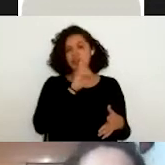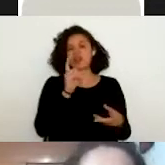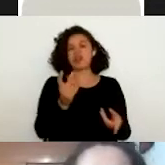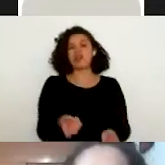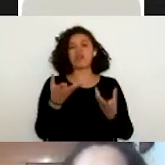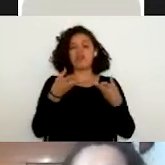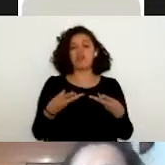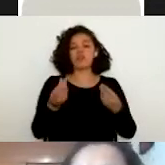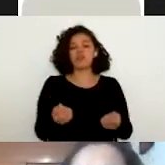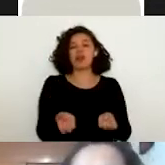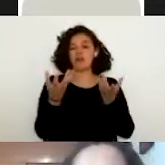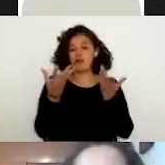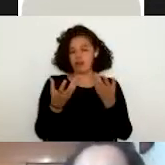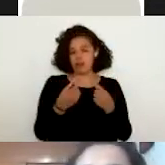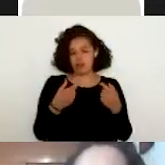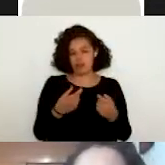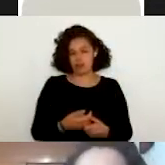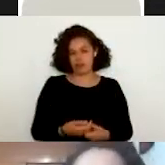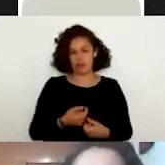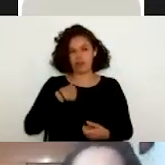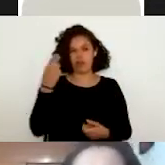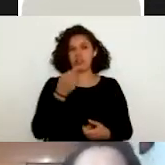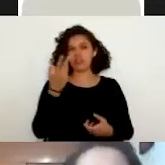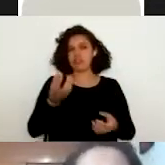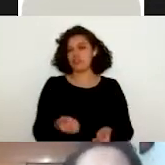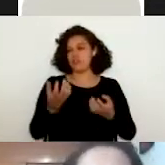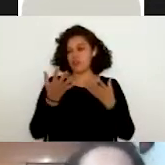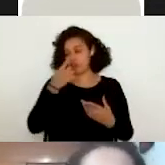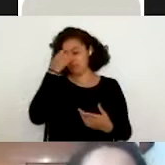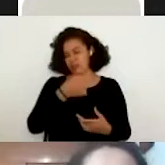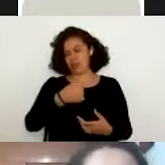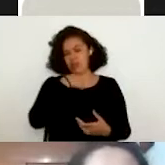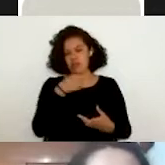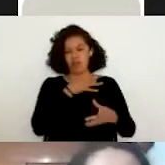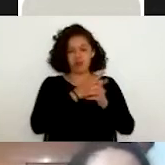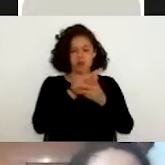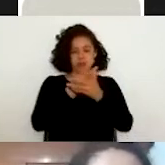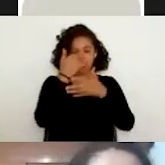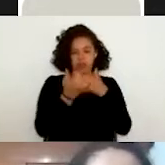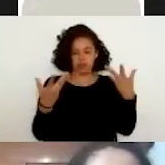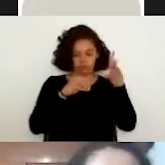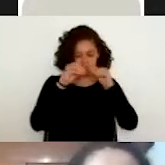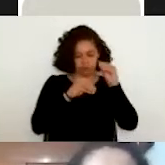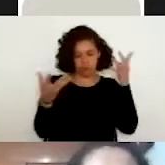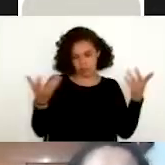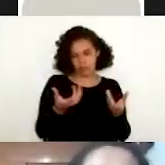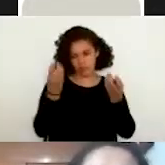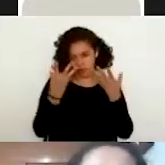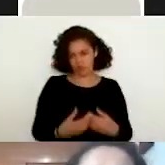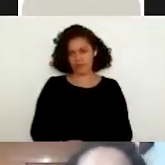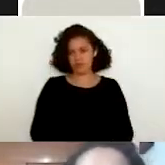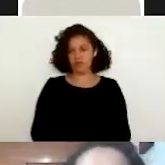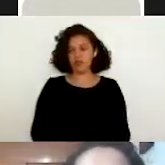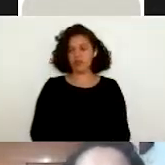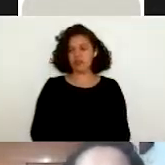que invertir o cuánto voy a necesitar para poder llevarlo a cabo? Busca